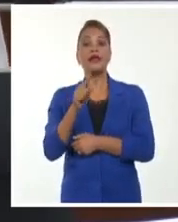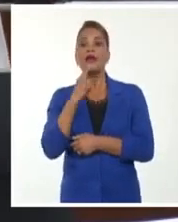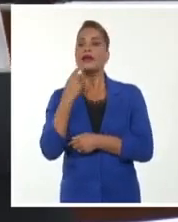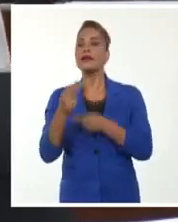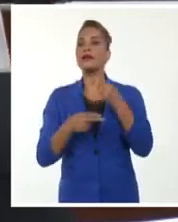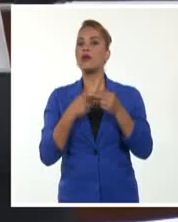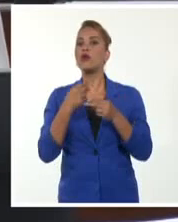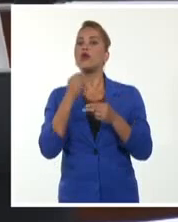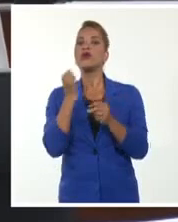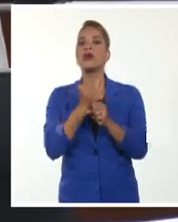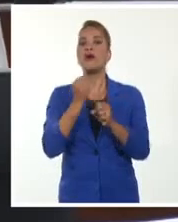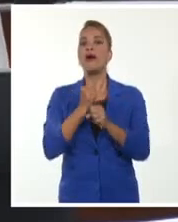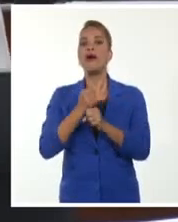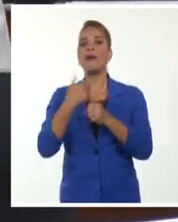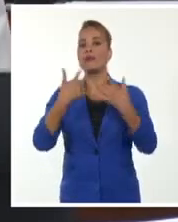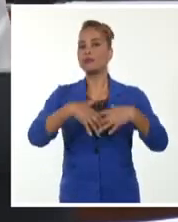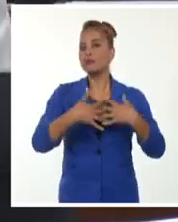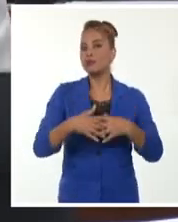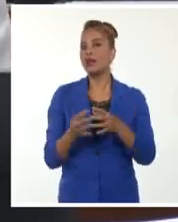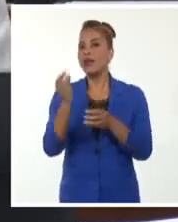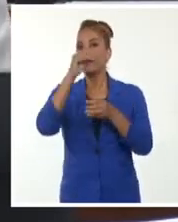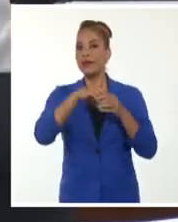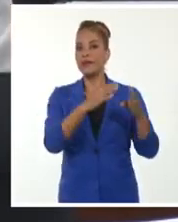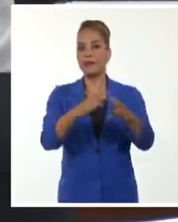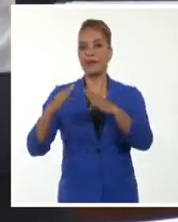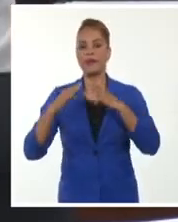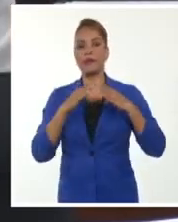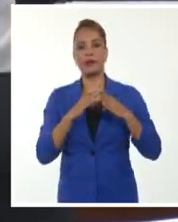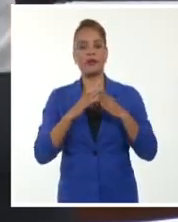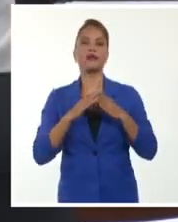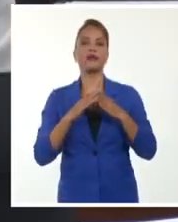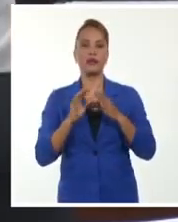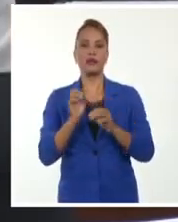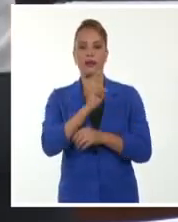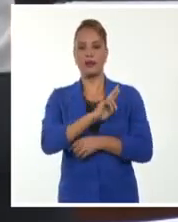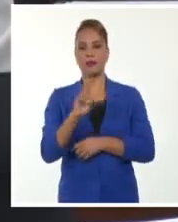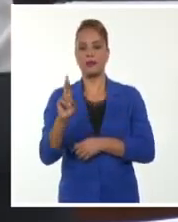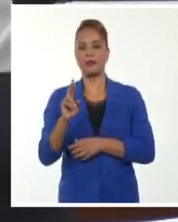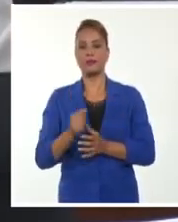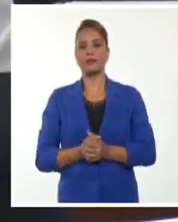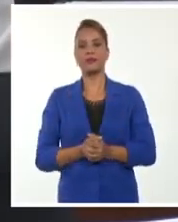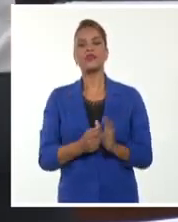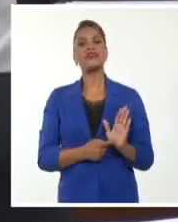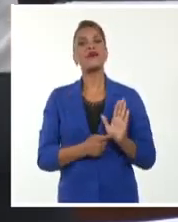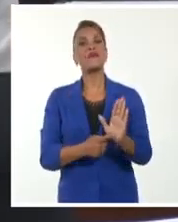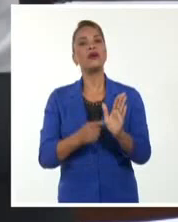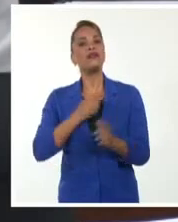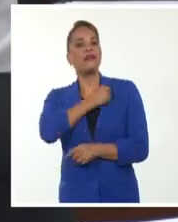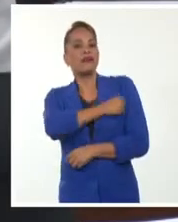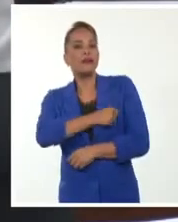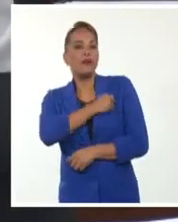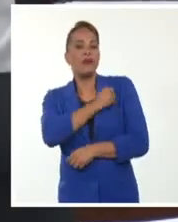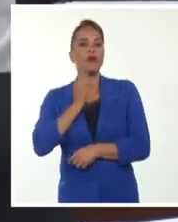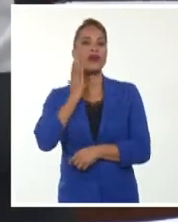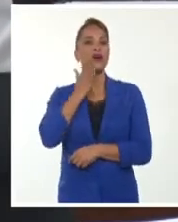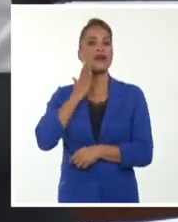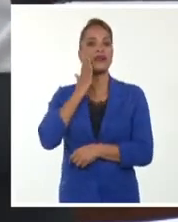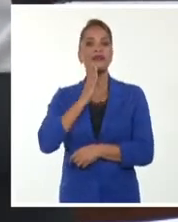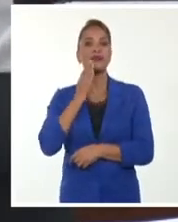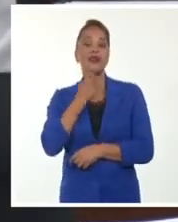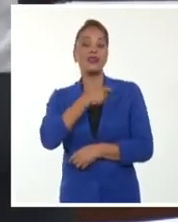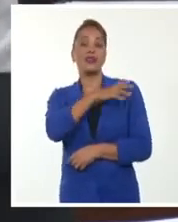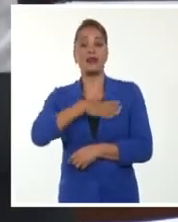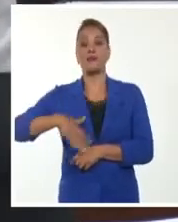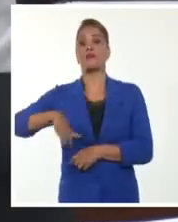procesos productivos, en los barrios y en todos los escenarios de la revolución. En las muestras de afecto y cariño de la población para cada